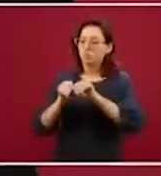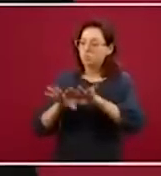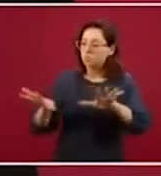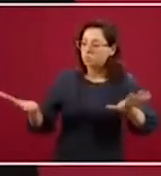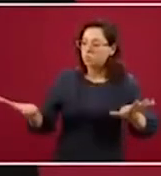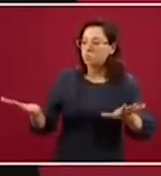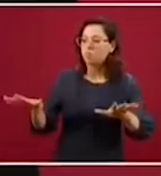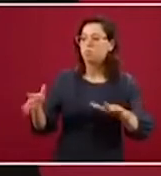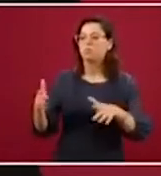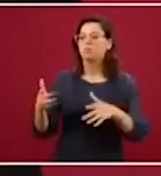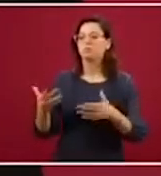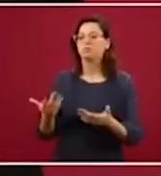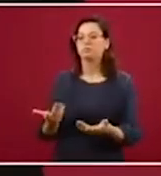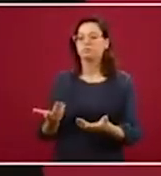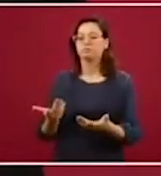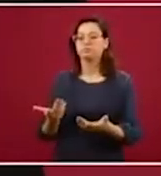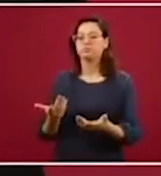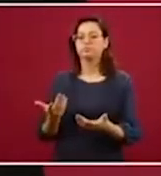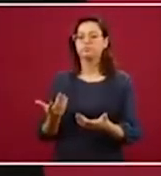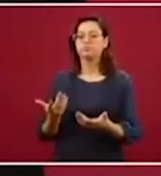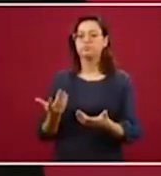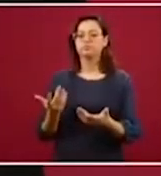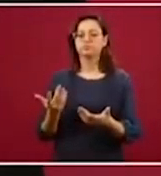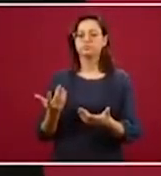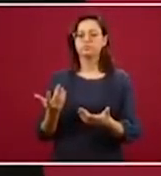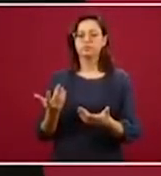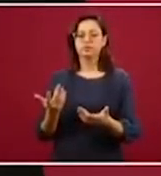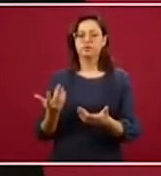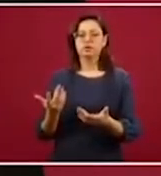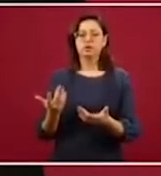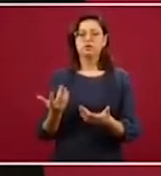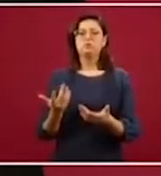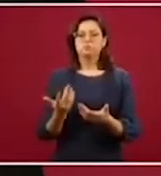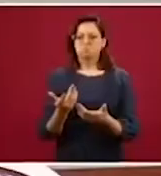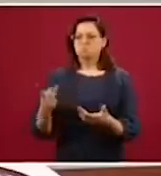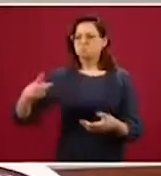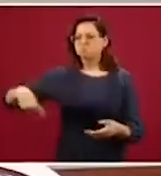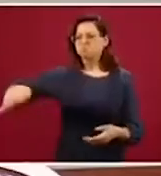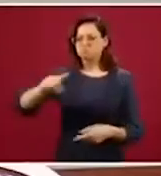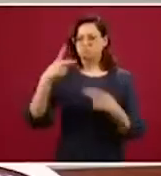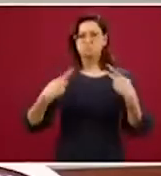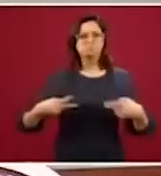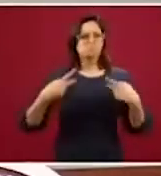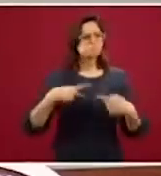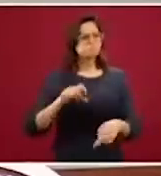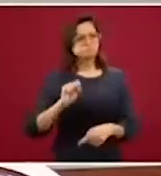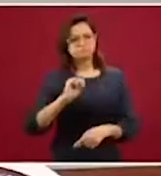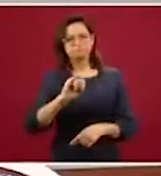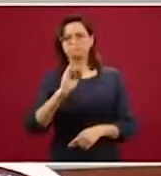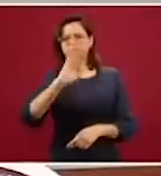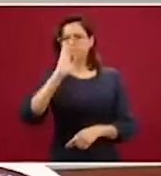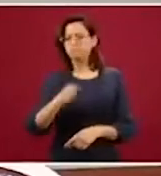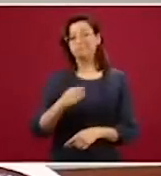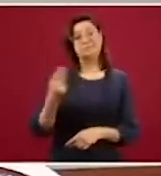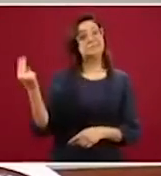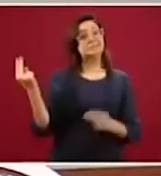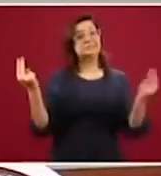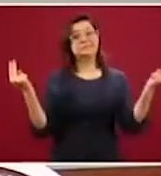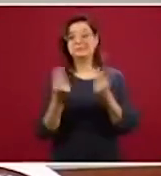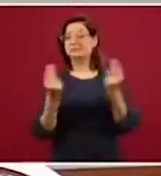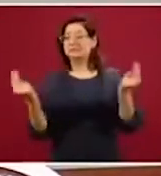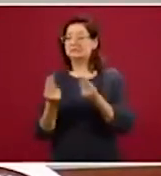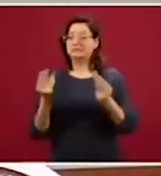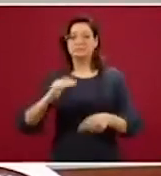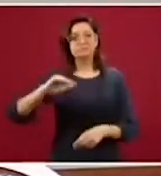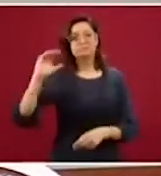momento Rocío, ha tenido una muy buena aceptación, tiene una altísima demanda y